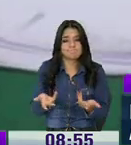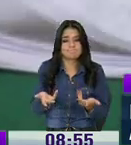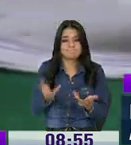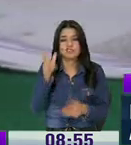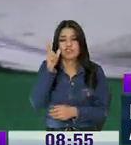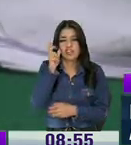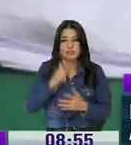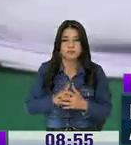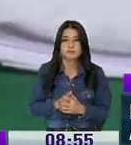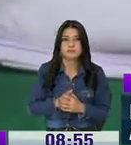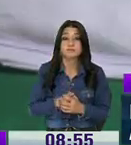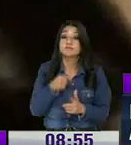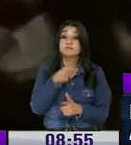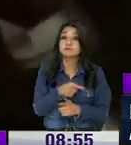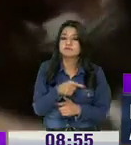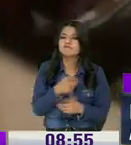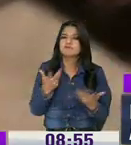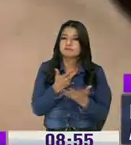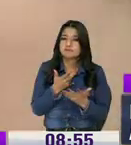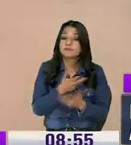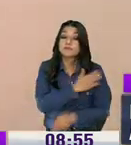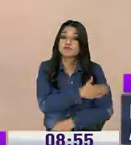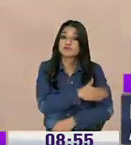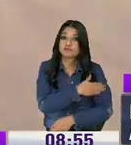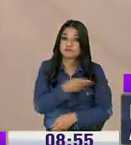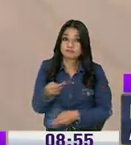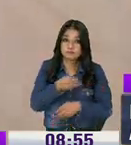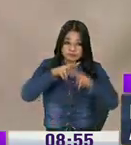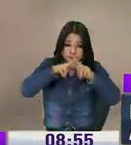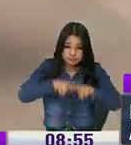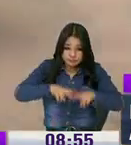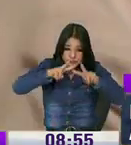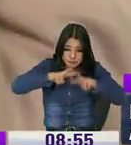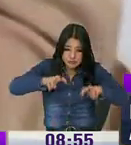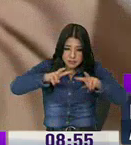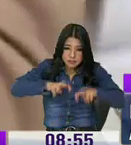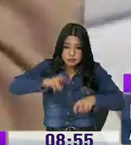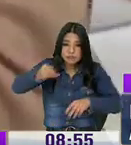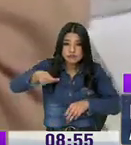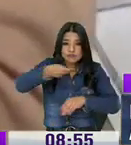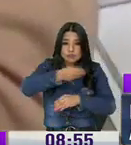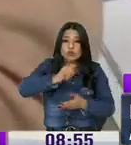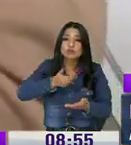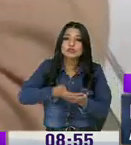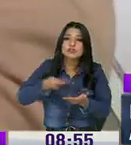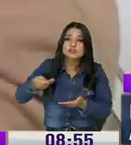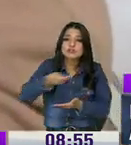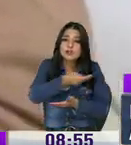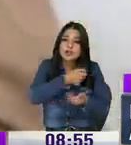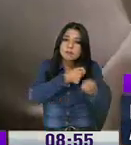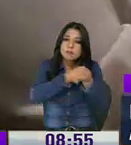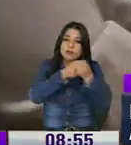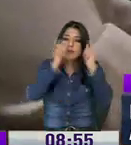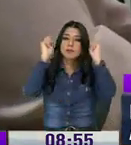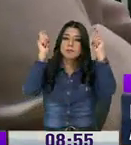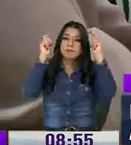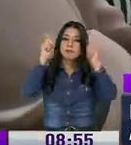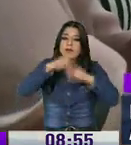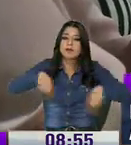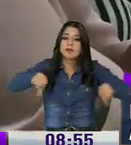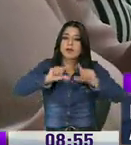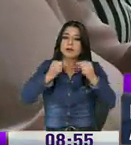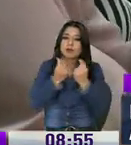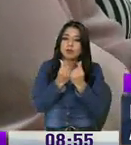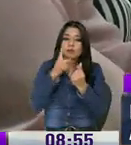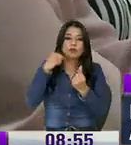como arroz verde, se pretende establecer supuestos aportes económicos privados no justificados para campañas electorales en el correísmo, a